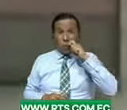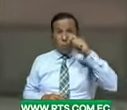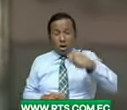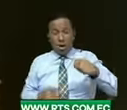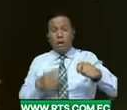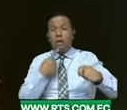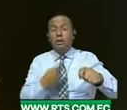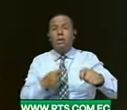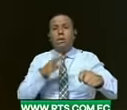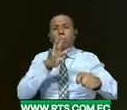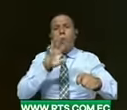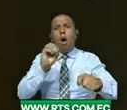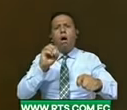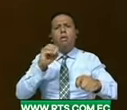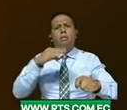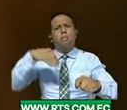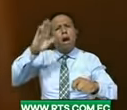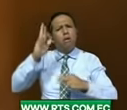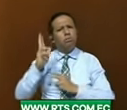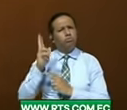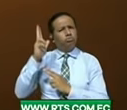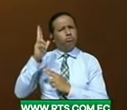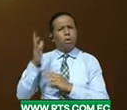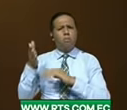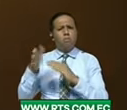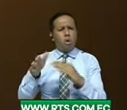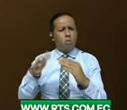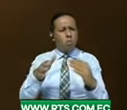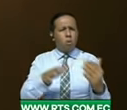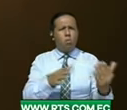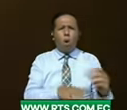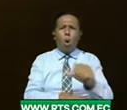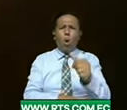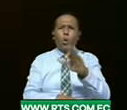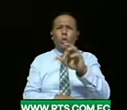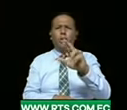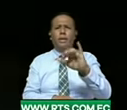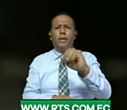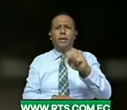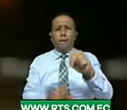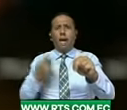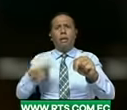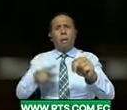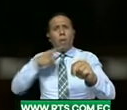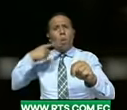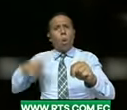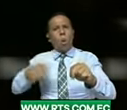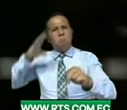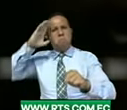40 soldados han muerto. En Crimea también se ha registrado movimiento de las tropas de Moscú.